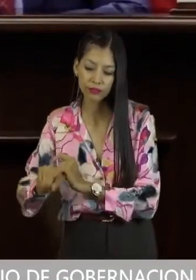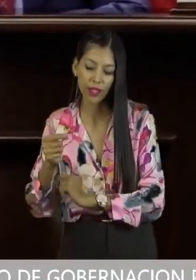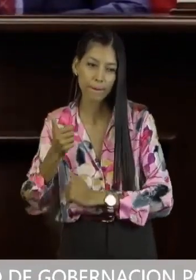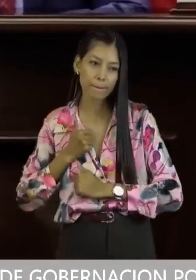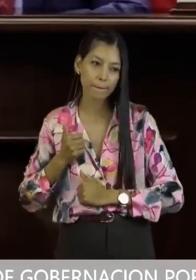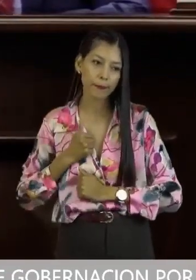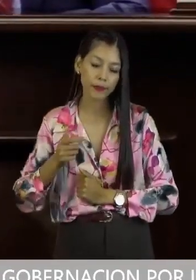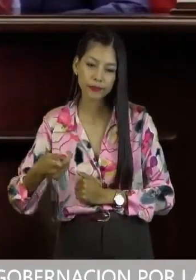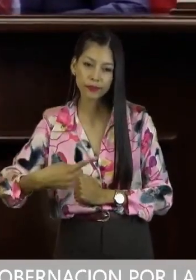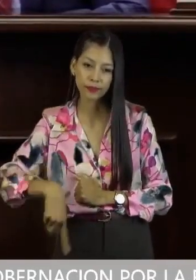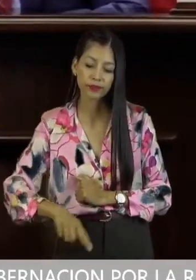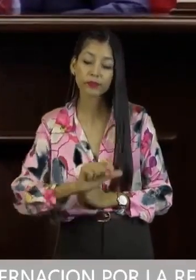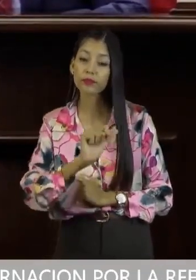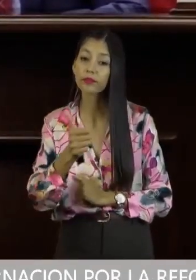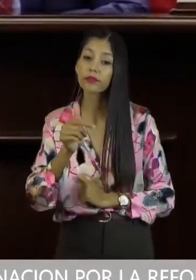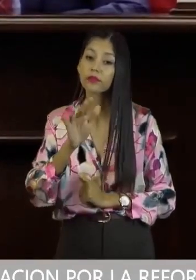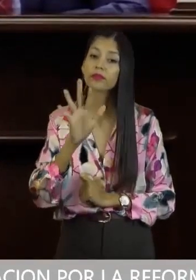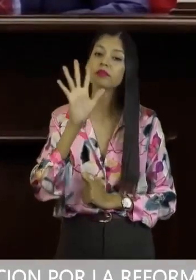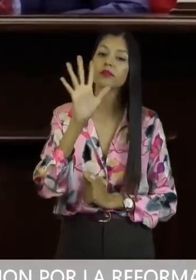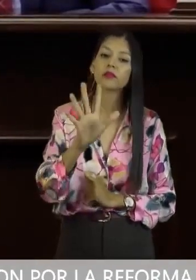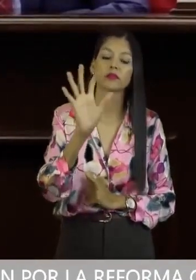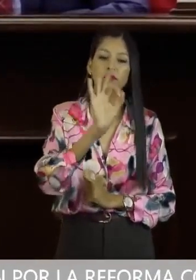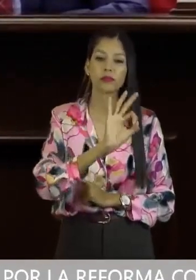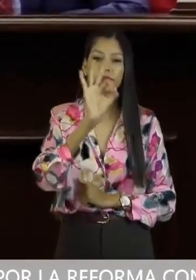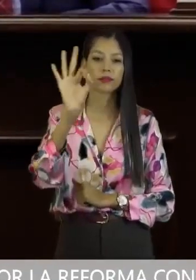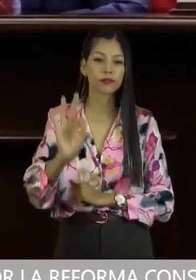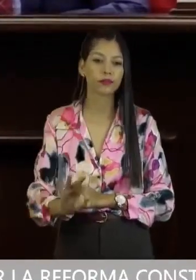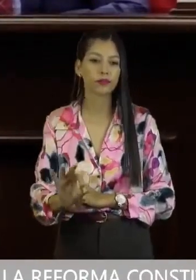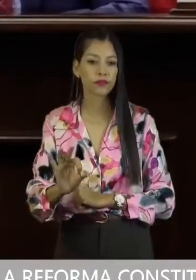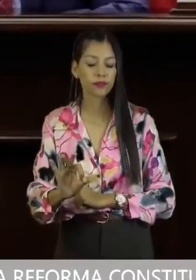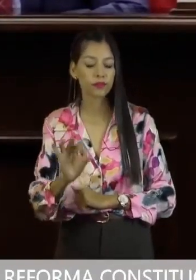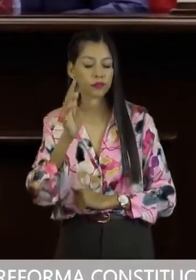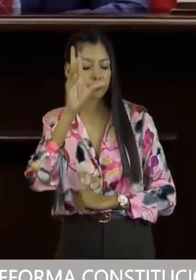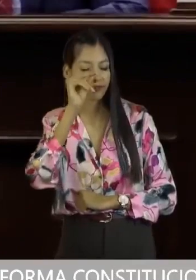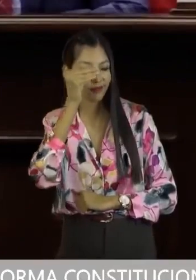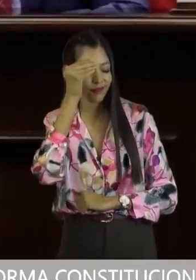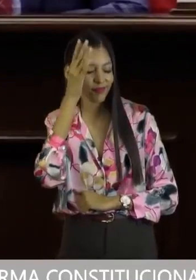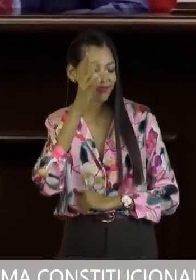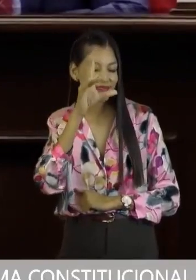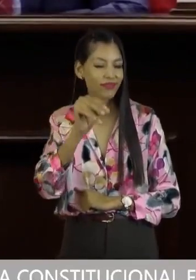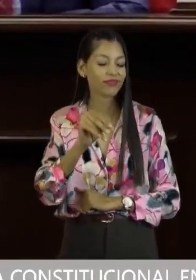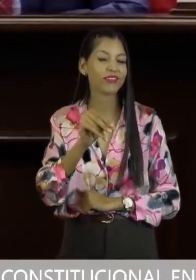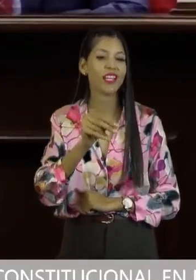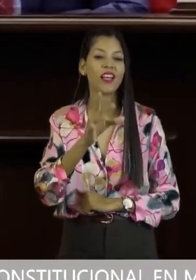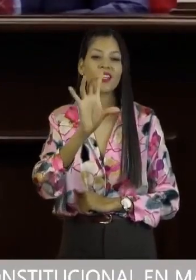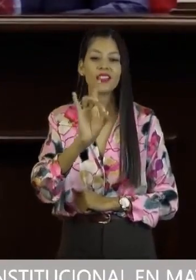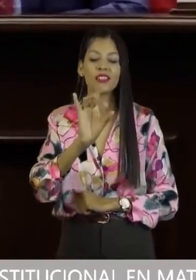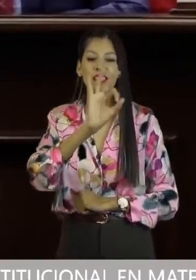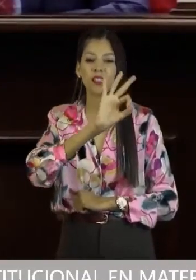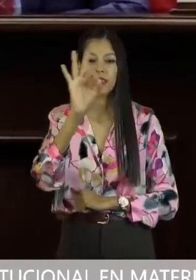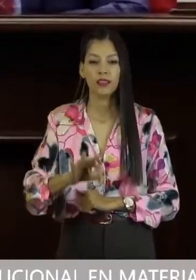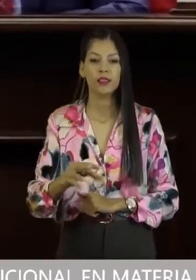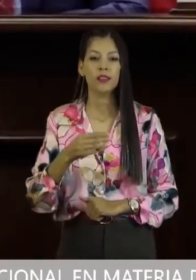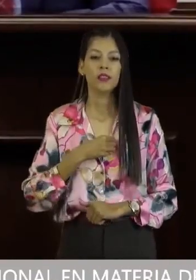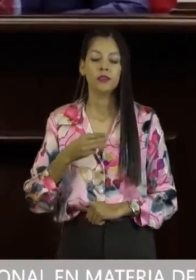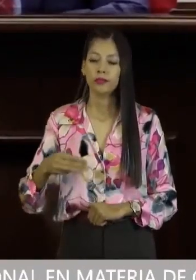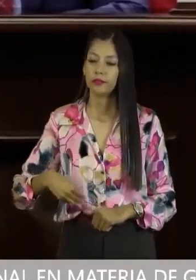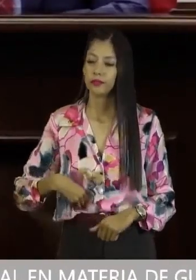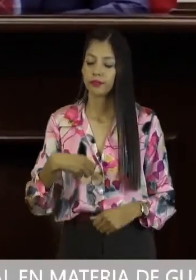resto, 55%, si mal no recuerdo, el 30% va a ir a los